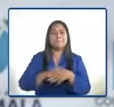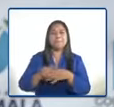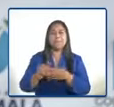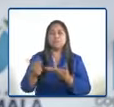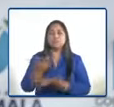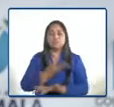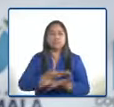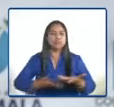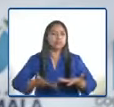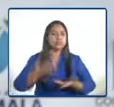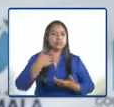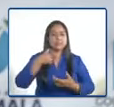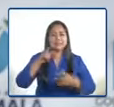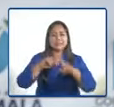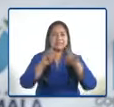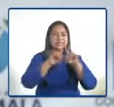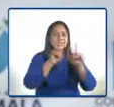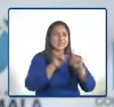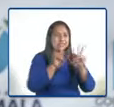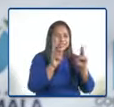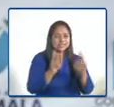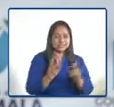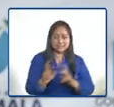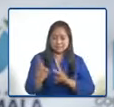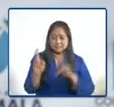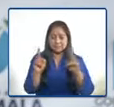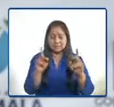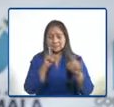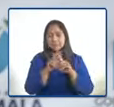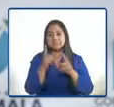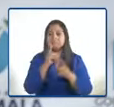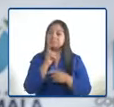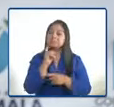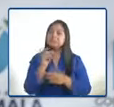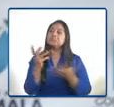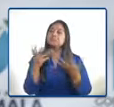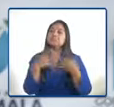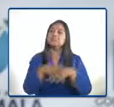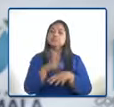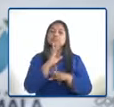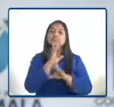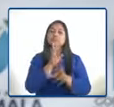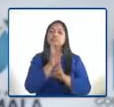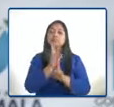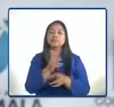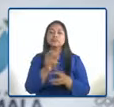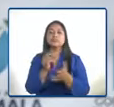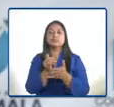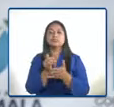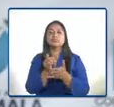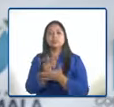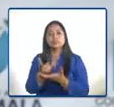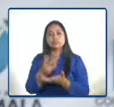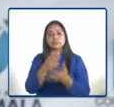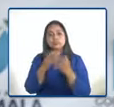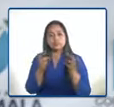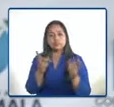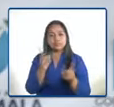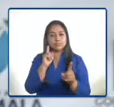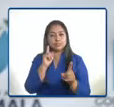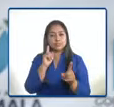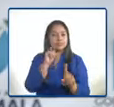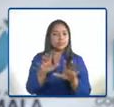pragmáticos y que por lo tanto obtengamos mejores resultados en las instituciones públicas, con el fin primordial, y